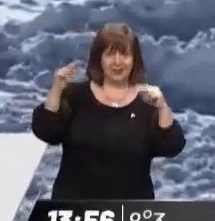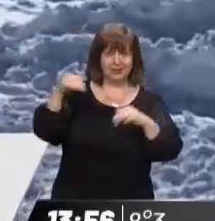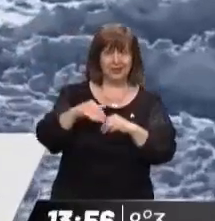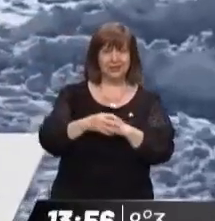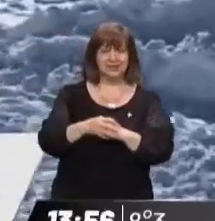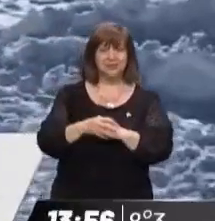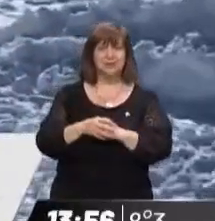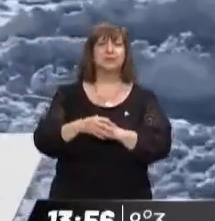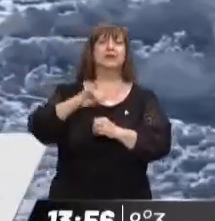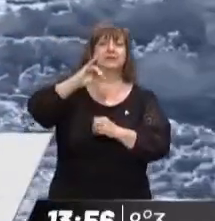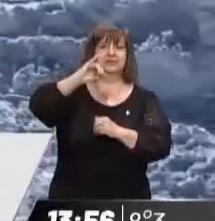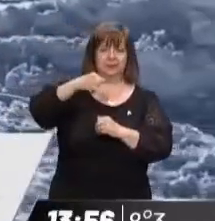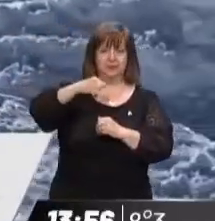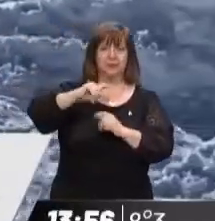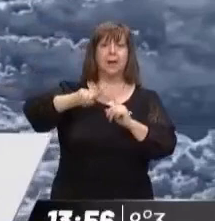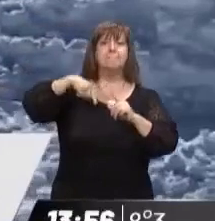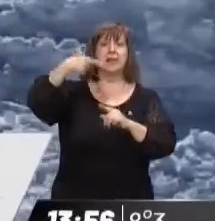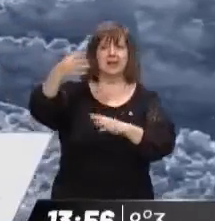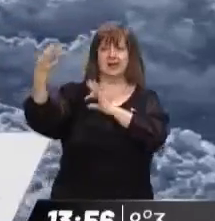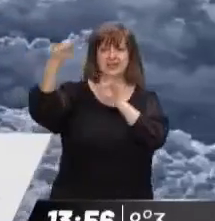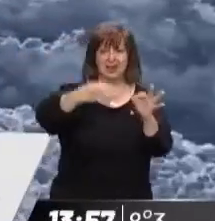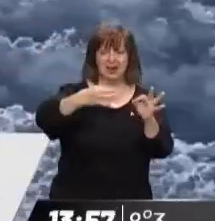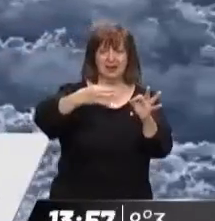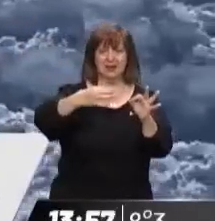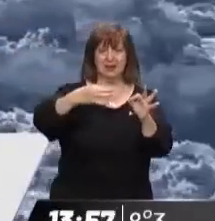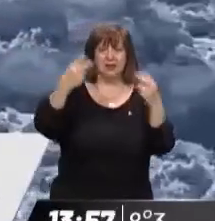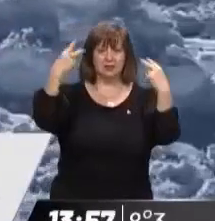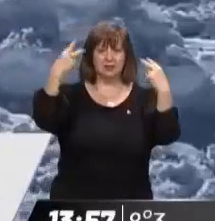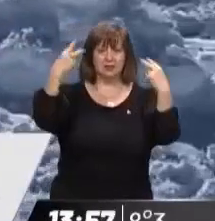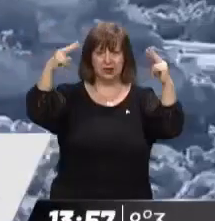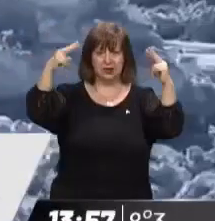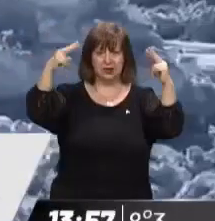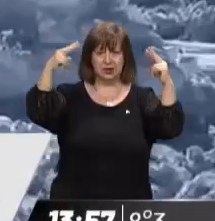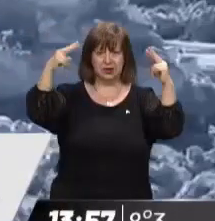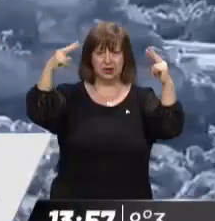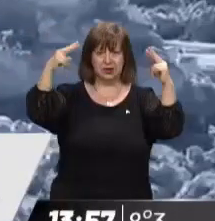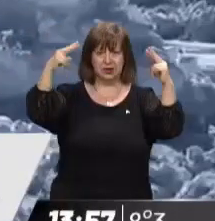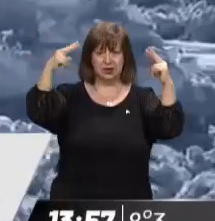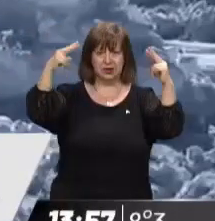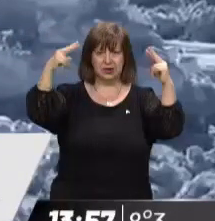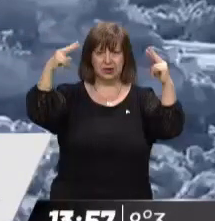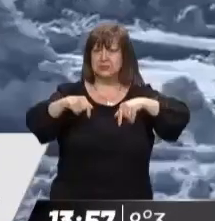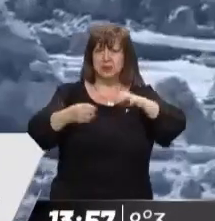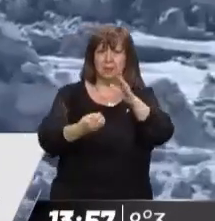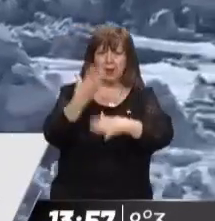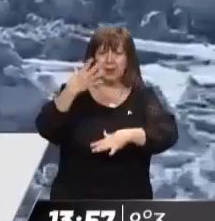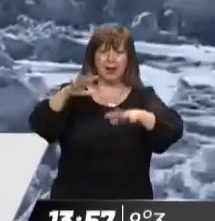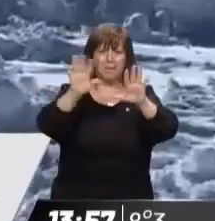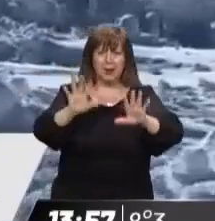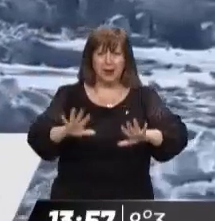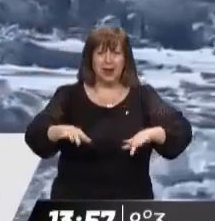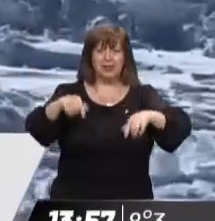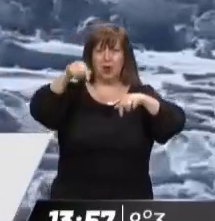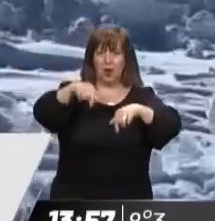Así es, nosotros mañana mismo tenemos huéspedes. Como pueden ver en las imágenes, esas son todas de